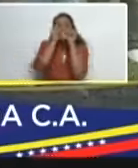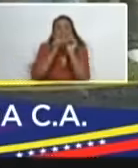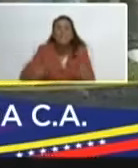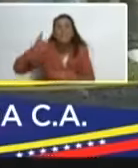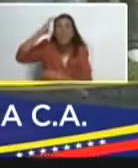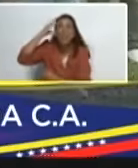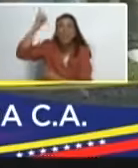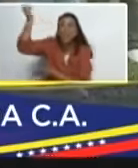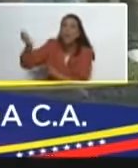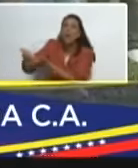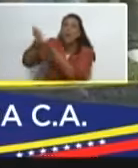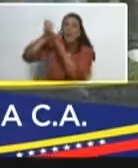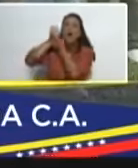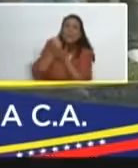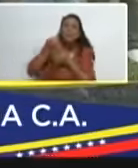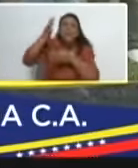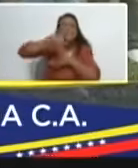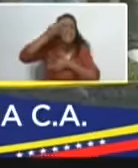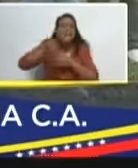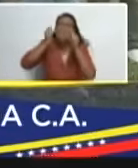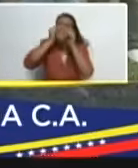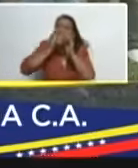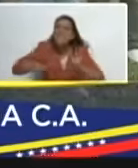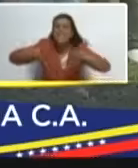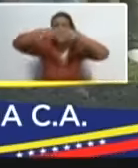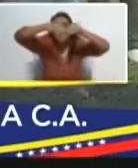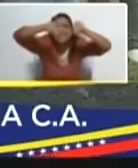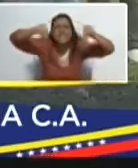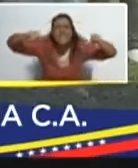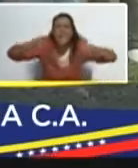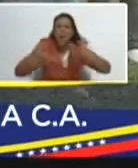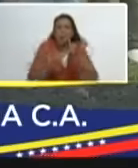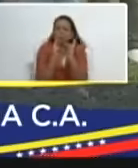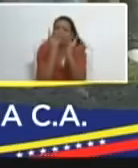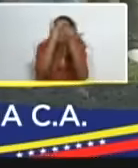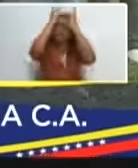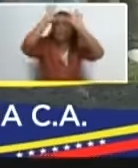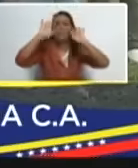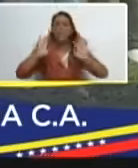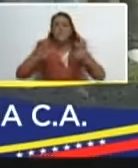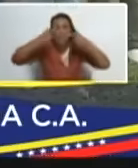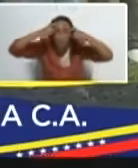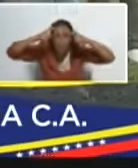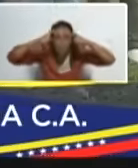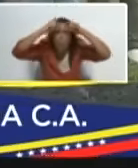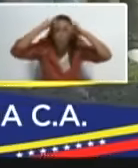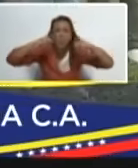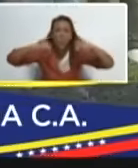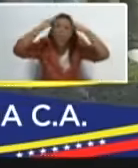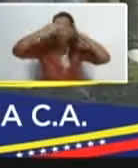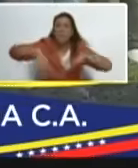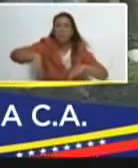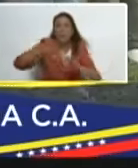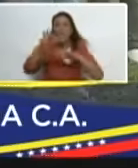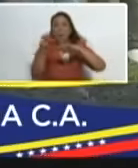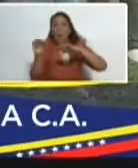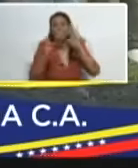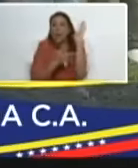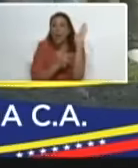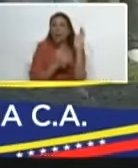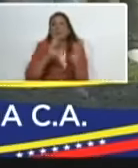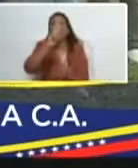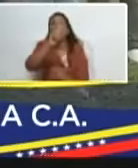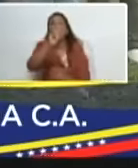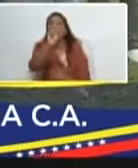Dios todopoderoso, bendecido en tierras tipo 1 agropecuario, y bueno, desde la parroquia Upata, te contamos con